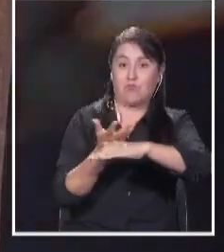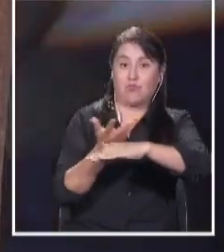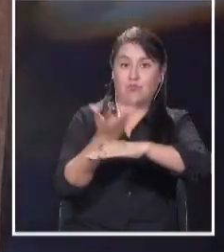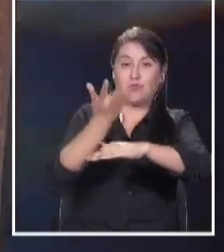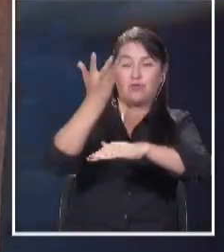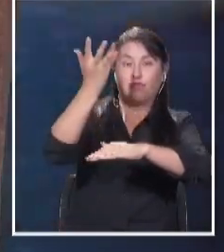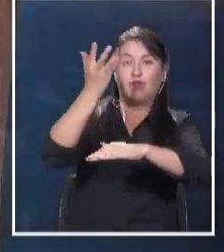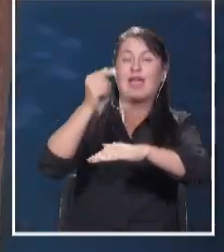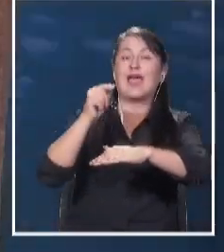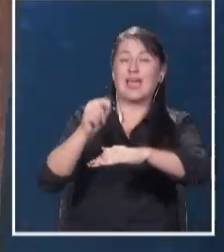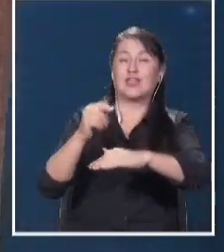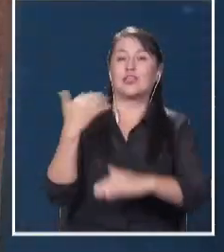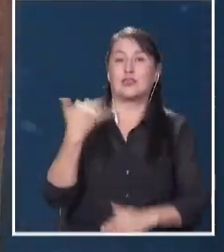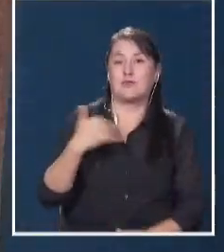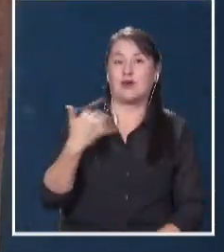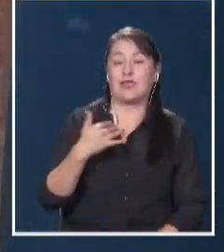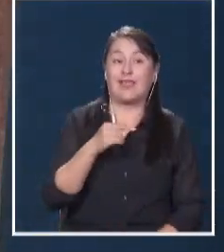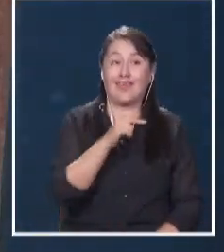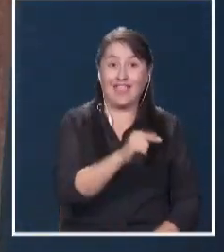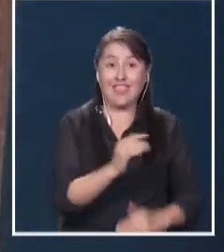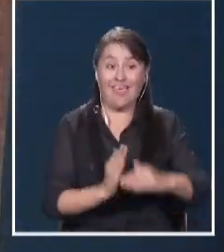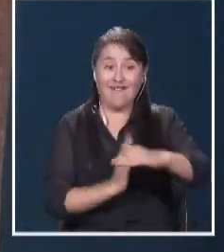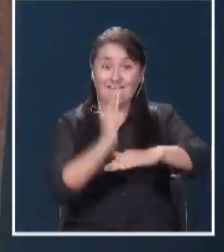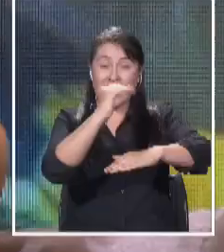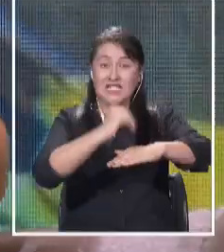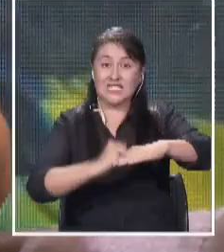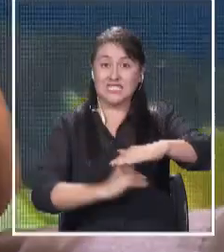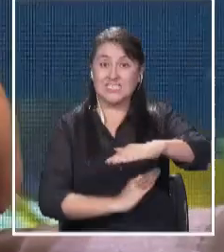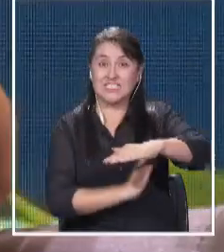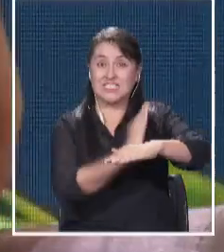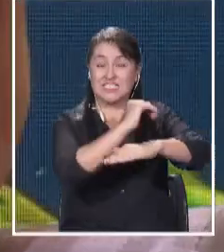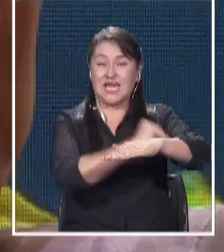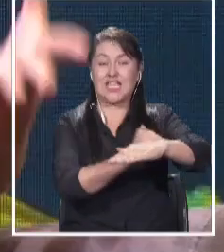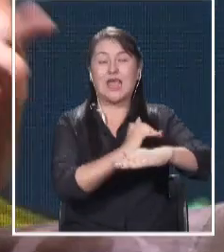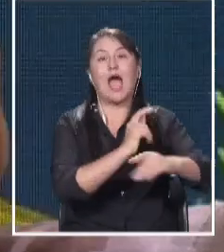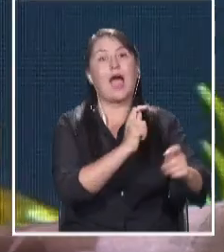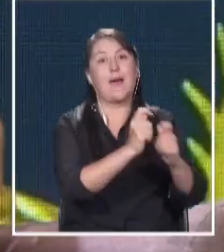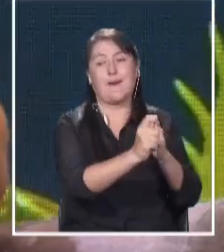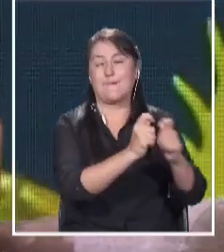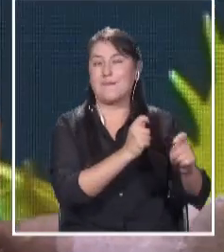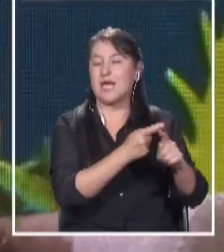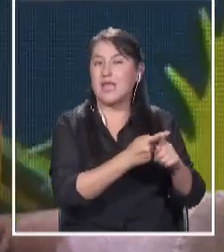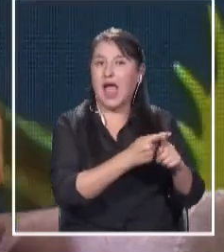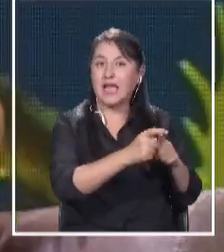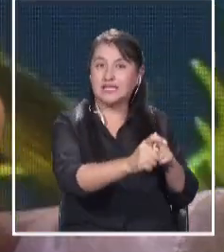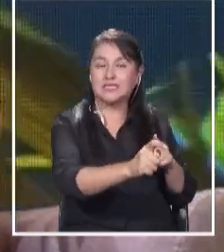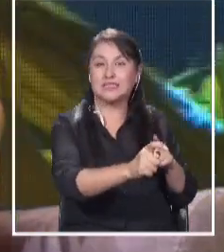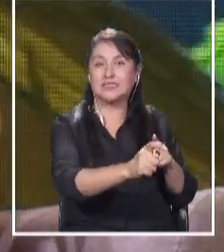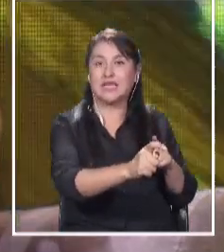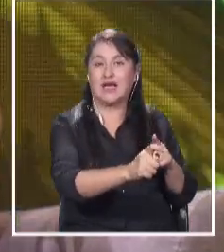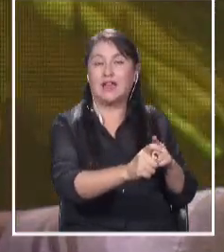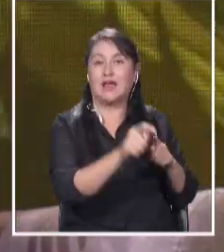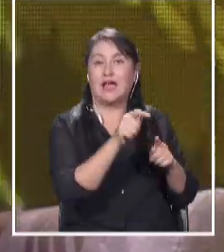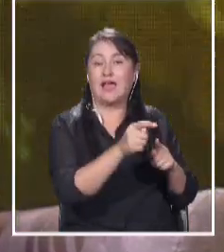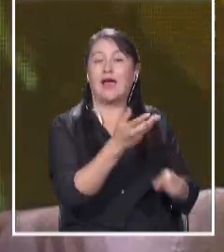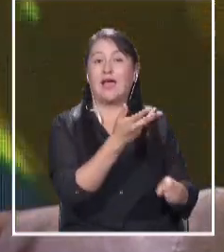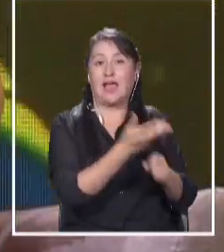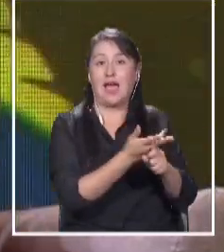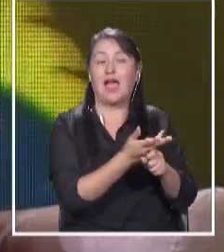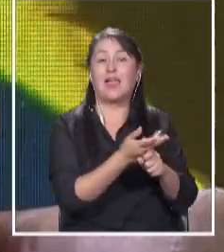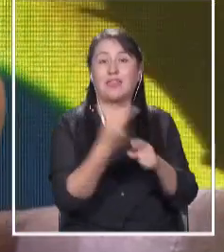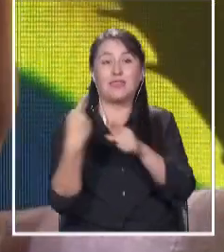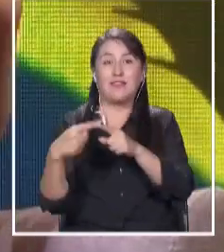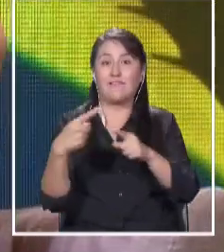estas ballenas están bajo amenaza. Como todos los océanos, pero en especial, como digo, las ballenas, existen diferentes